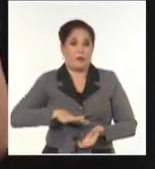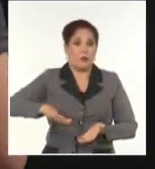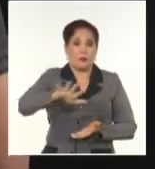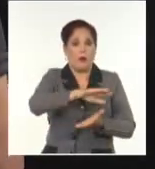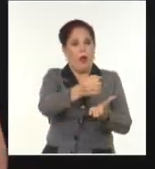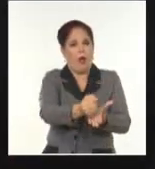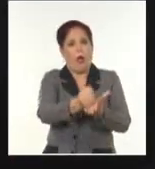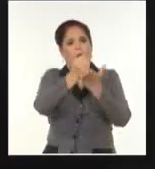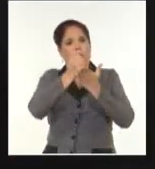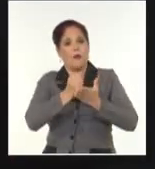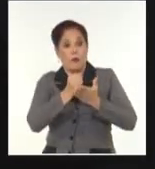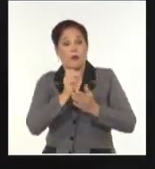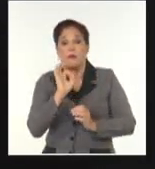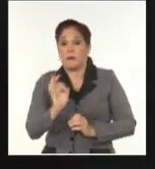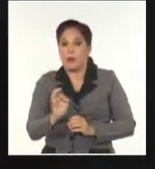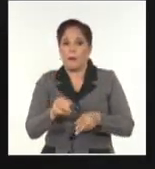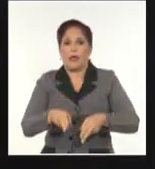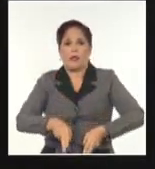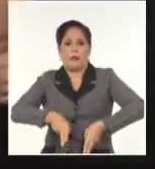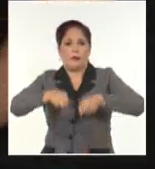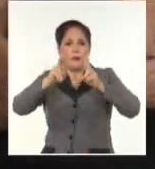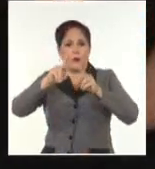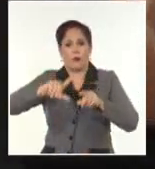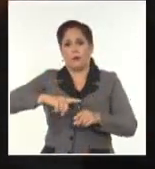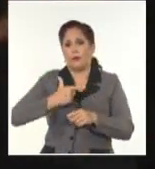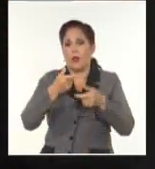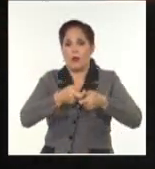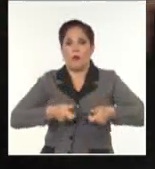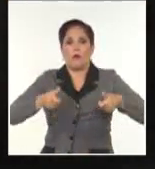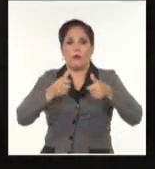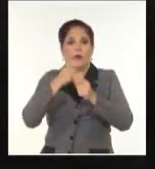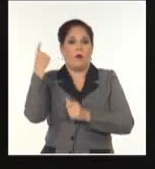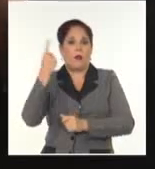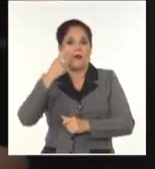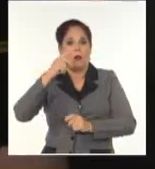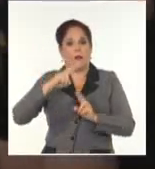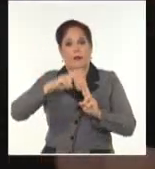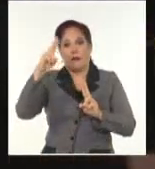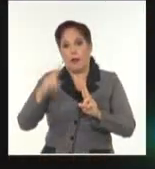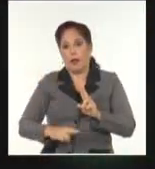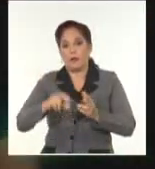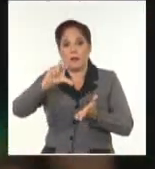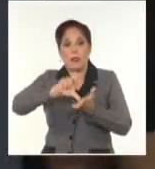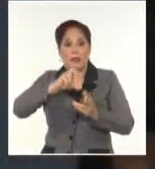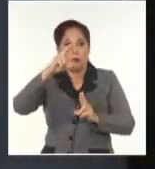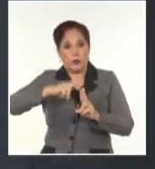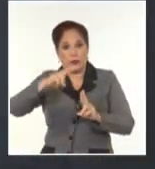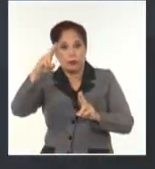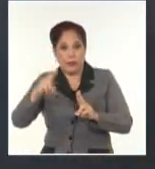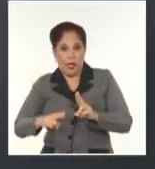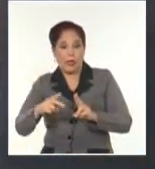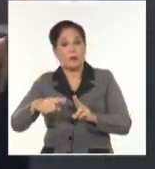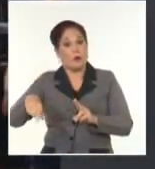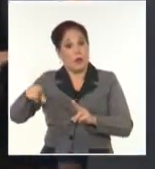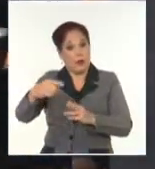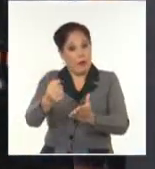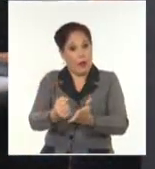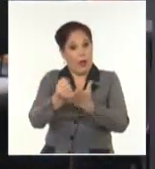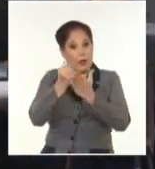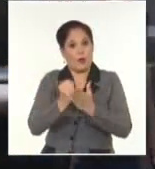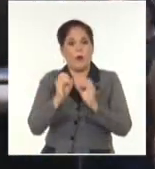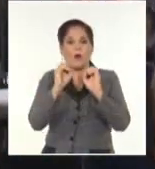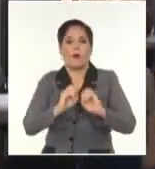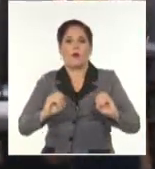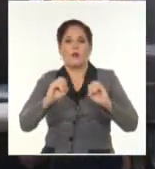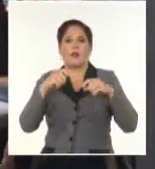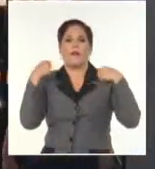que hemos tenido de las instituciones culturales, el Consejo Nacional de las Artes Escénicas, el Centro de Teatro, que han apostado por la organización del festival,